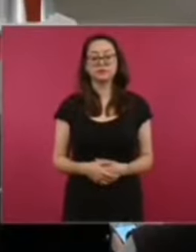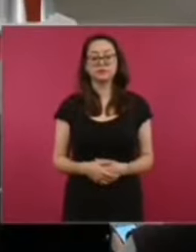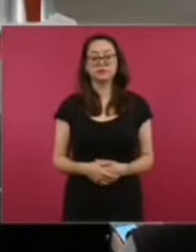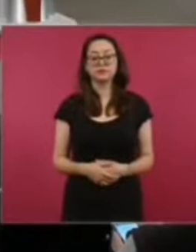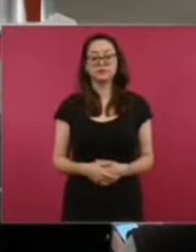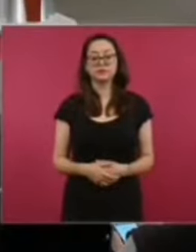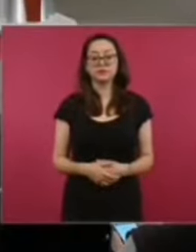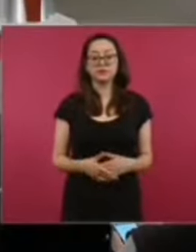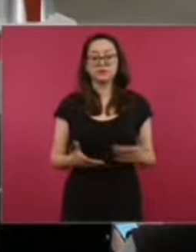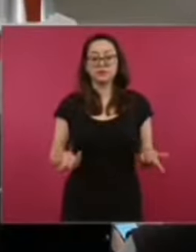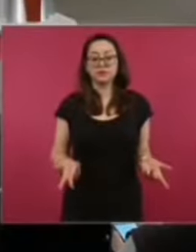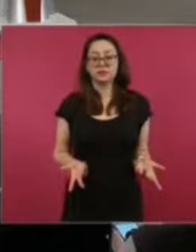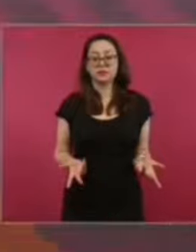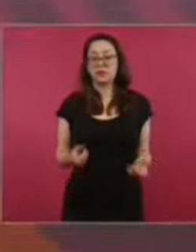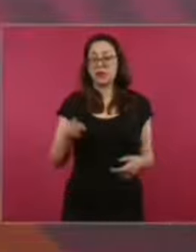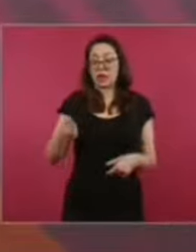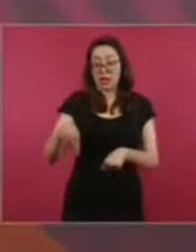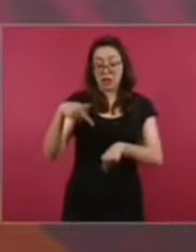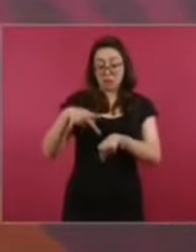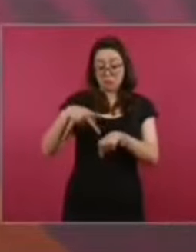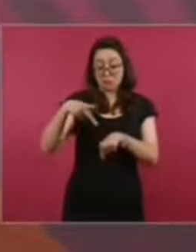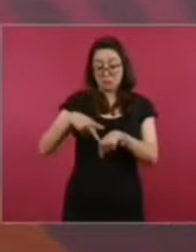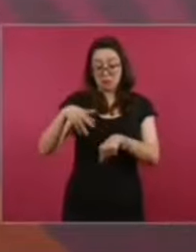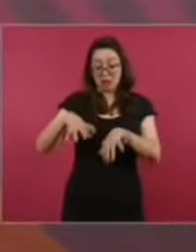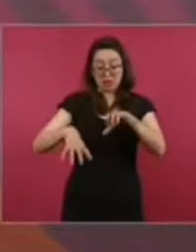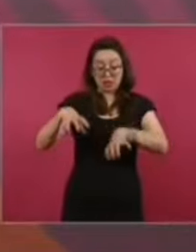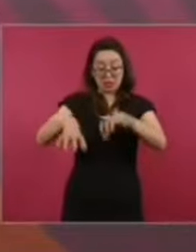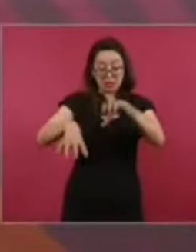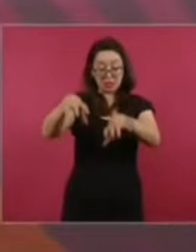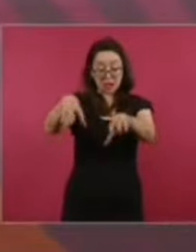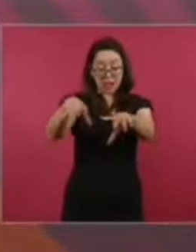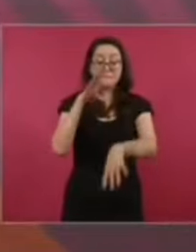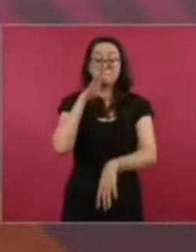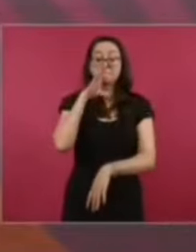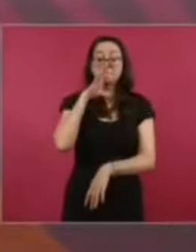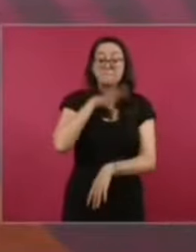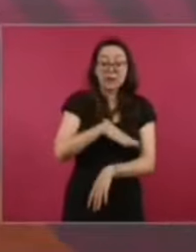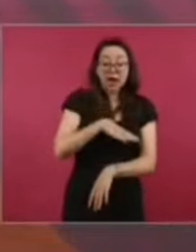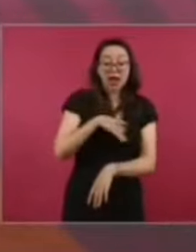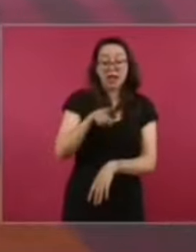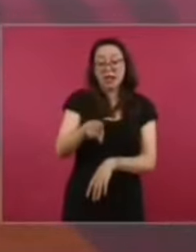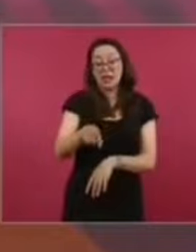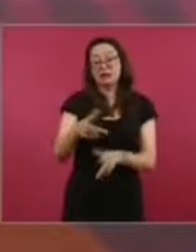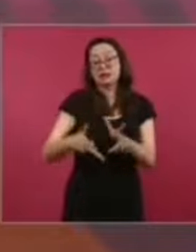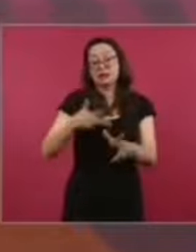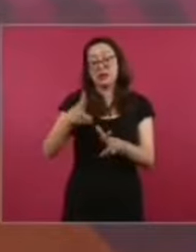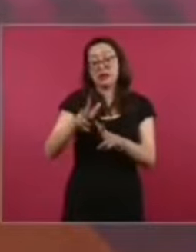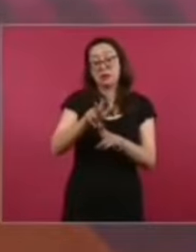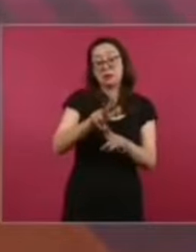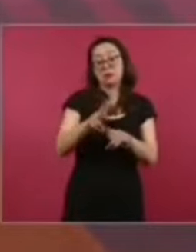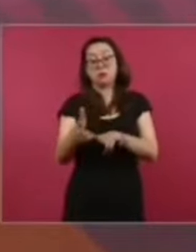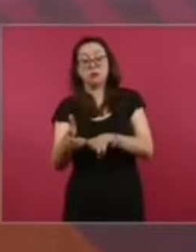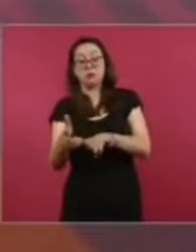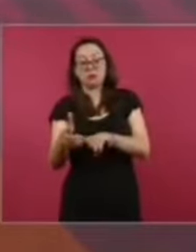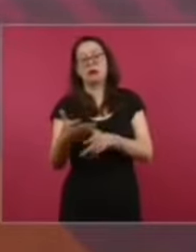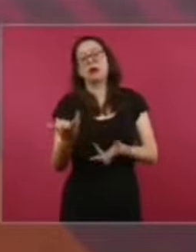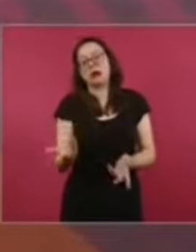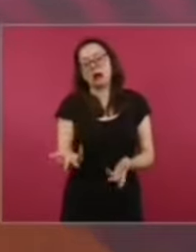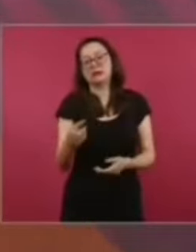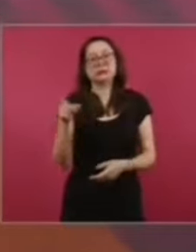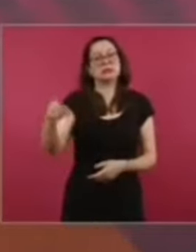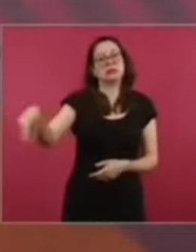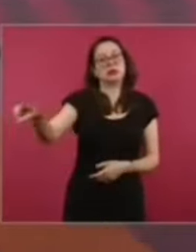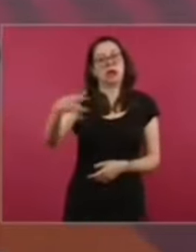del descarrilamiento del Tren a mis hijos, porque el balasto que